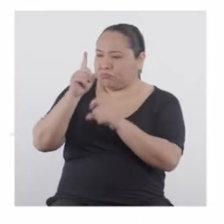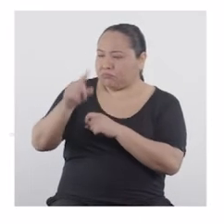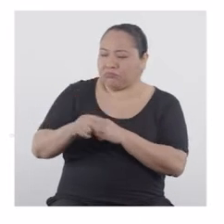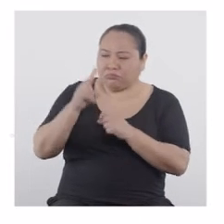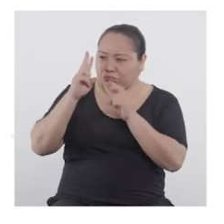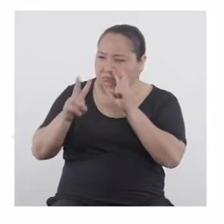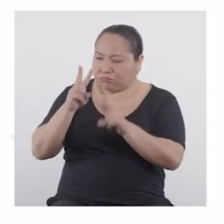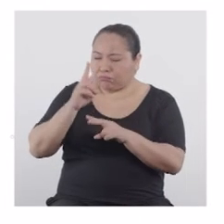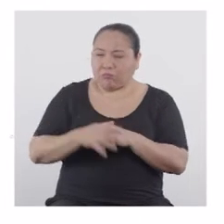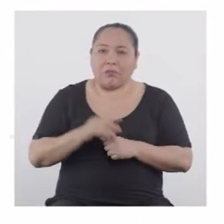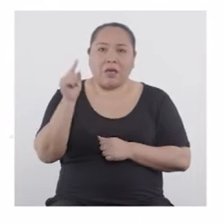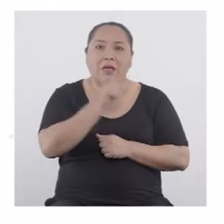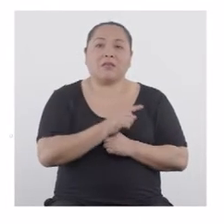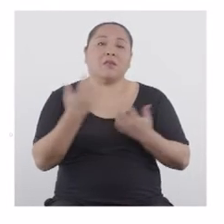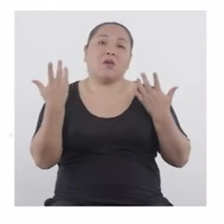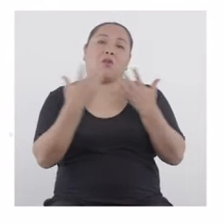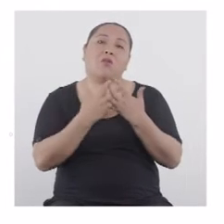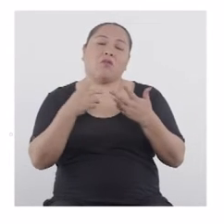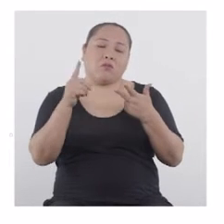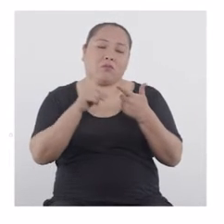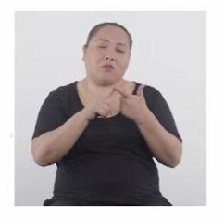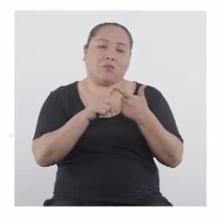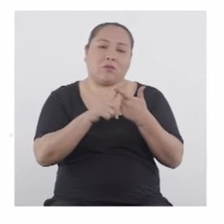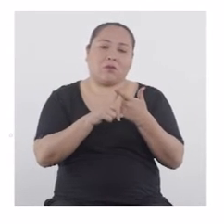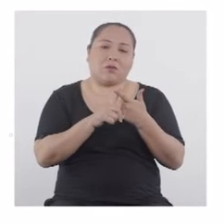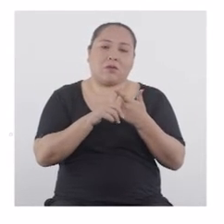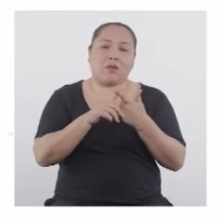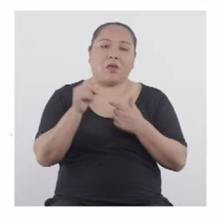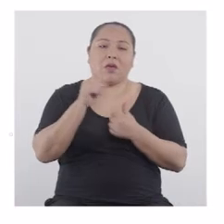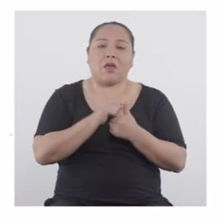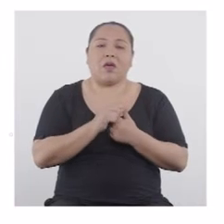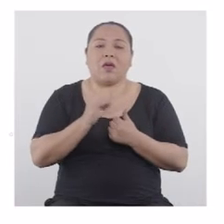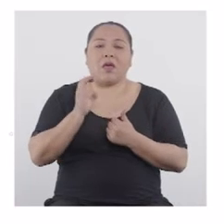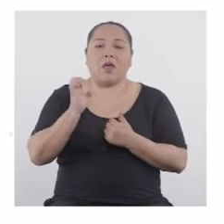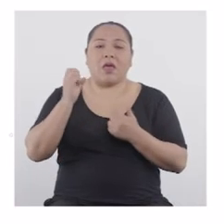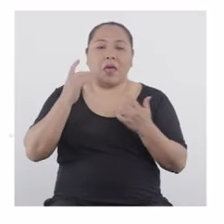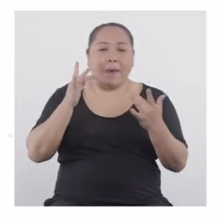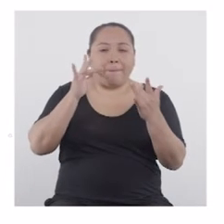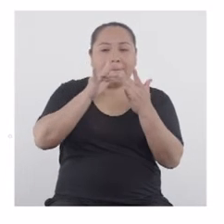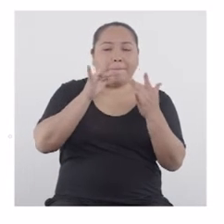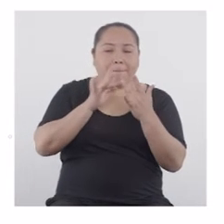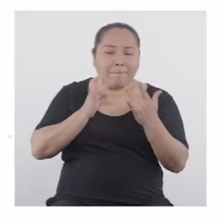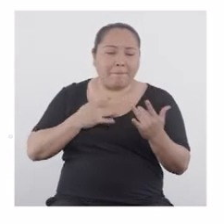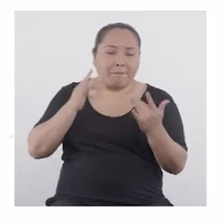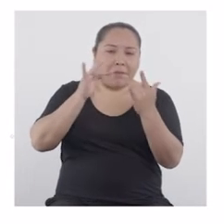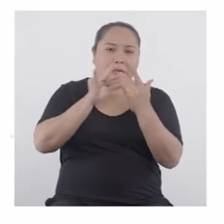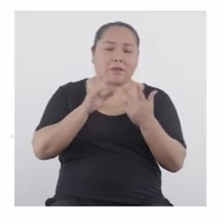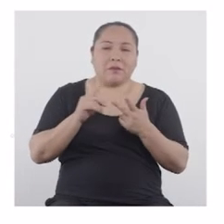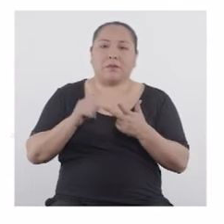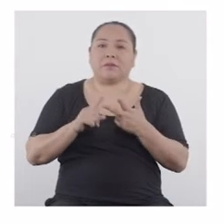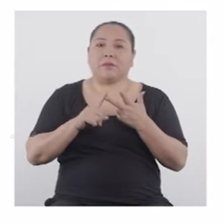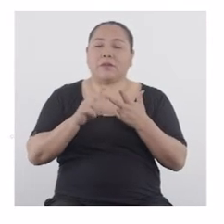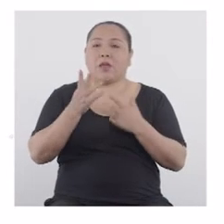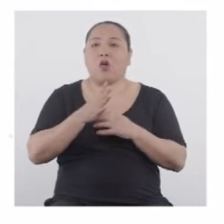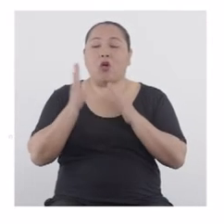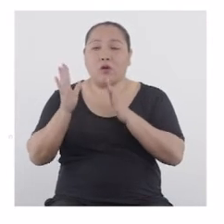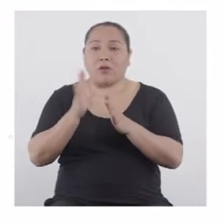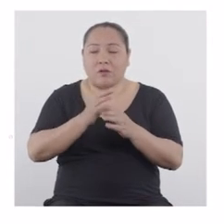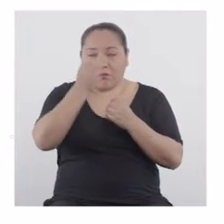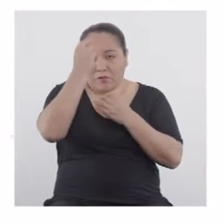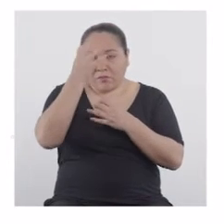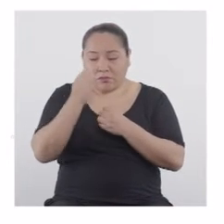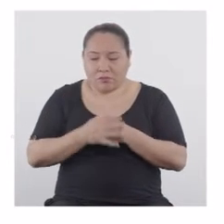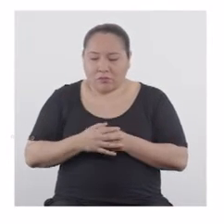y observaciones. Esto correspondió a la fase empatizar. 3. Organizaste la información y